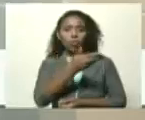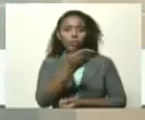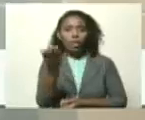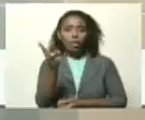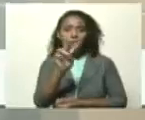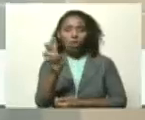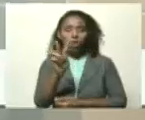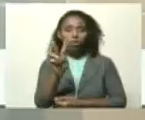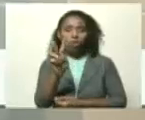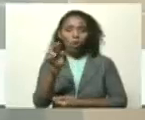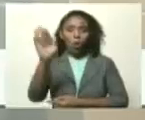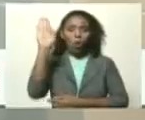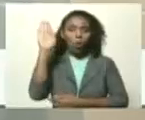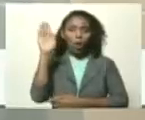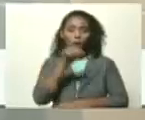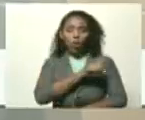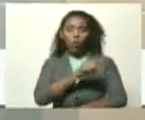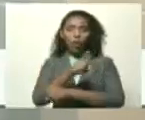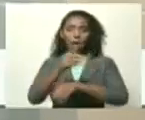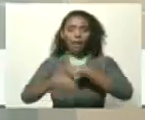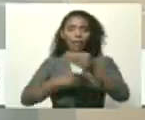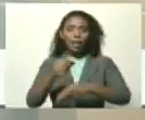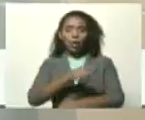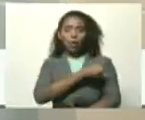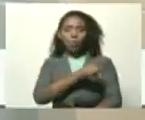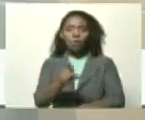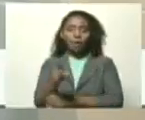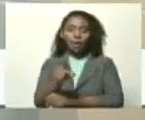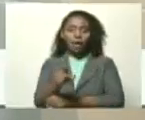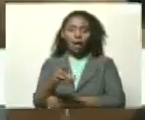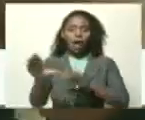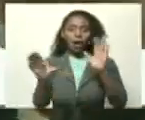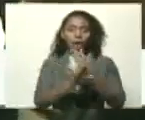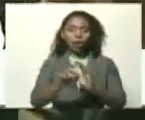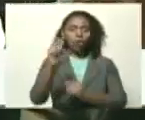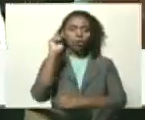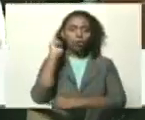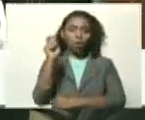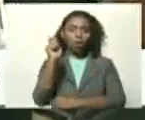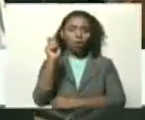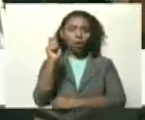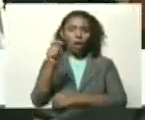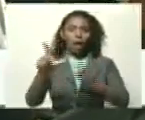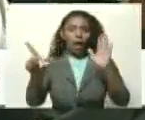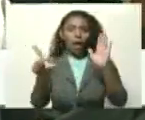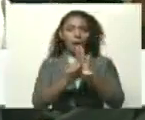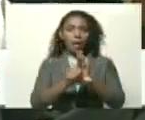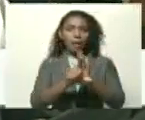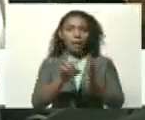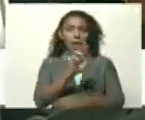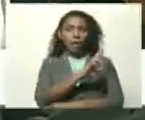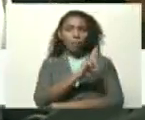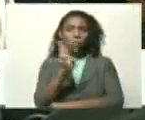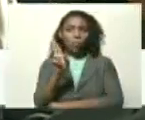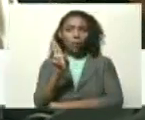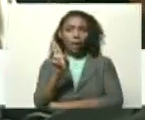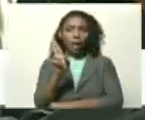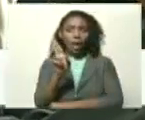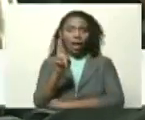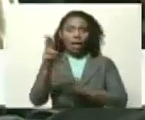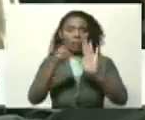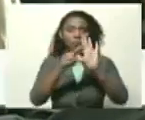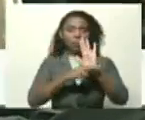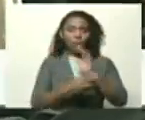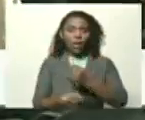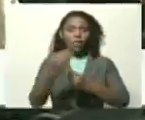ustedes cumplir y hacer cumplir la Constitución, las leyes de la República y el reglamento